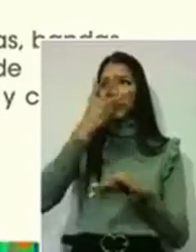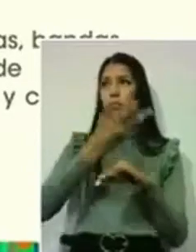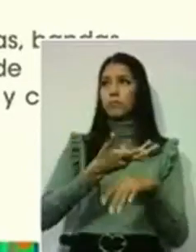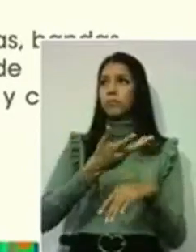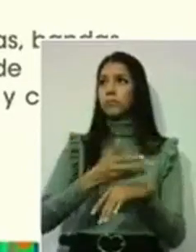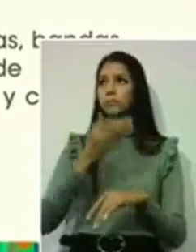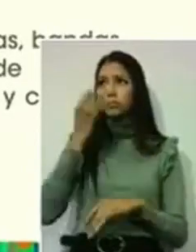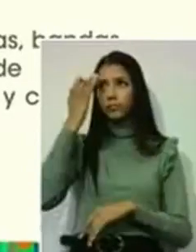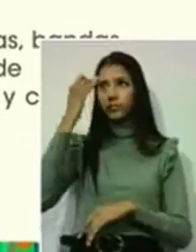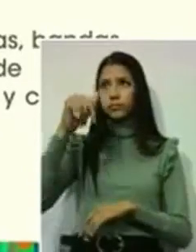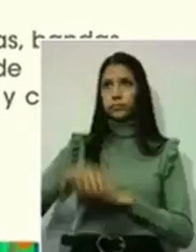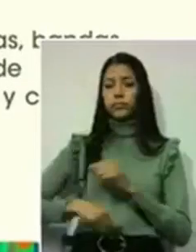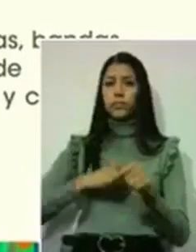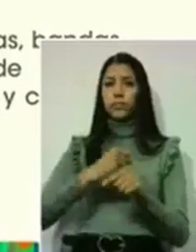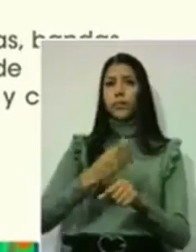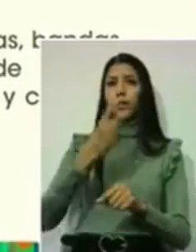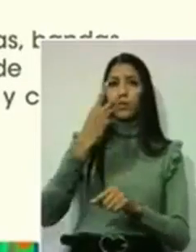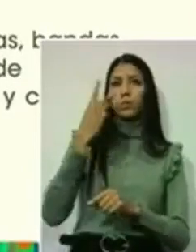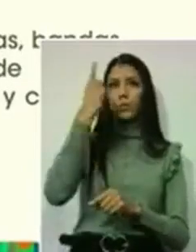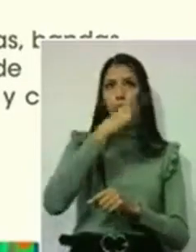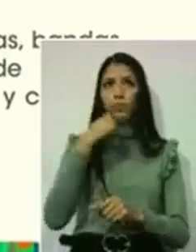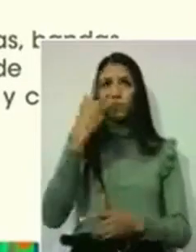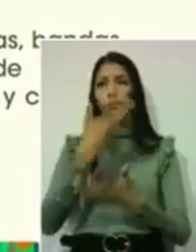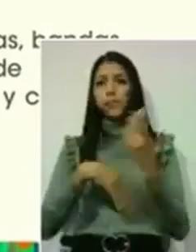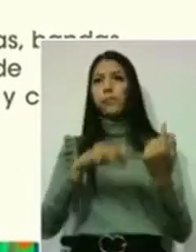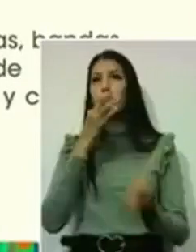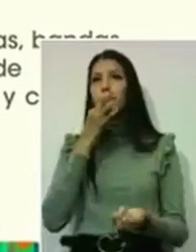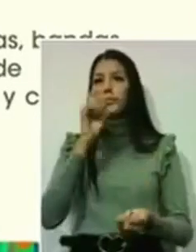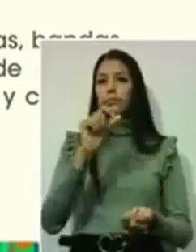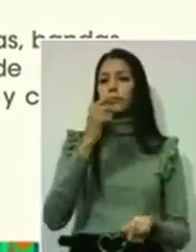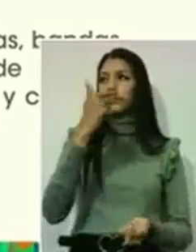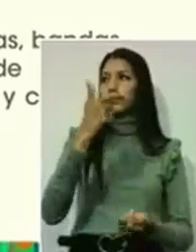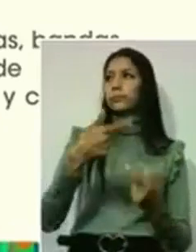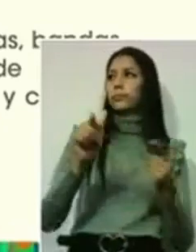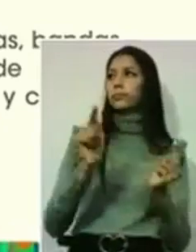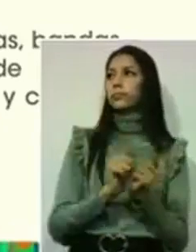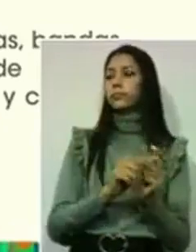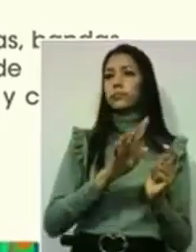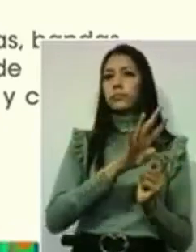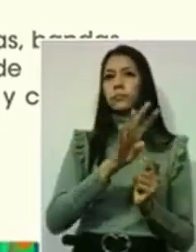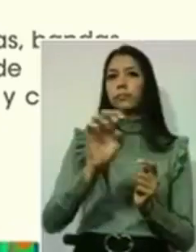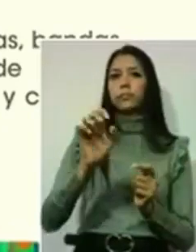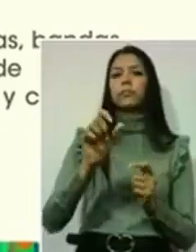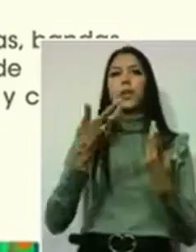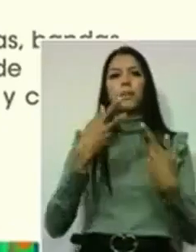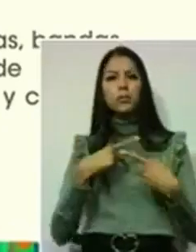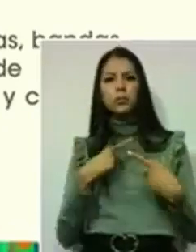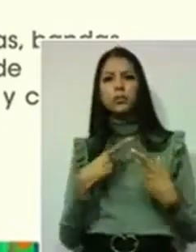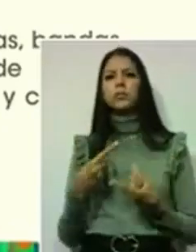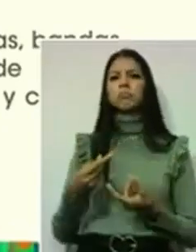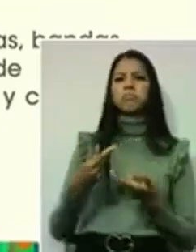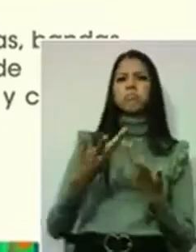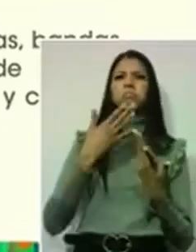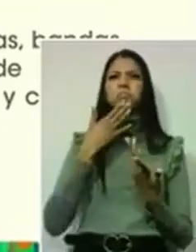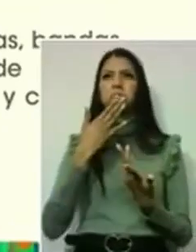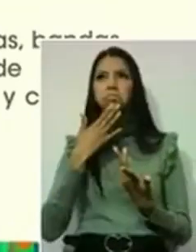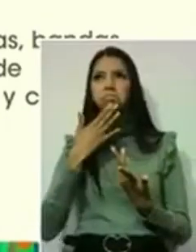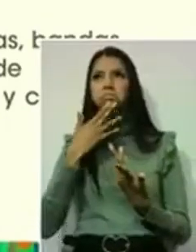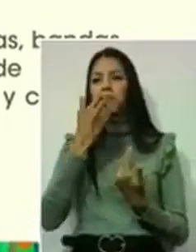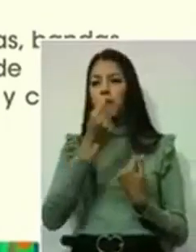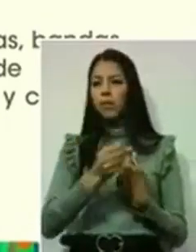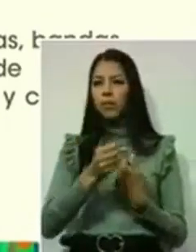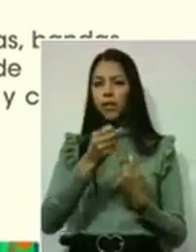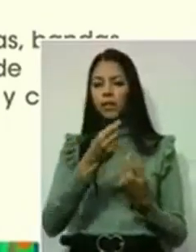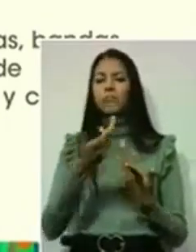que el espectáculo, que busca mostrar la riqueza de la cultura purépecha, tendrá una duración de 2 horas 15 minutos, con la participación